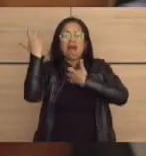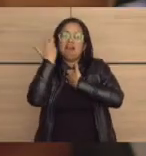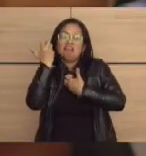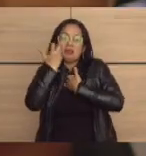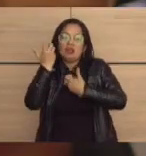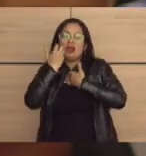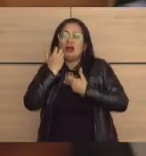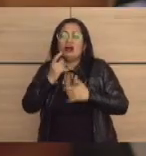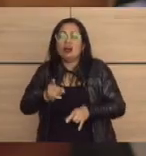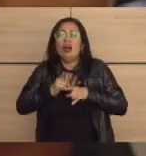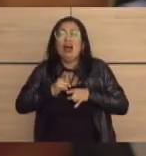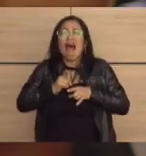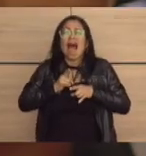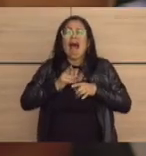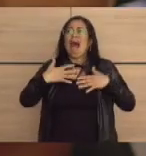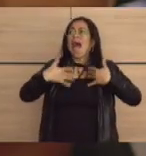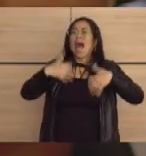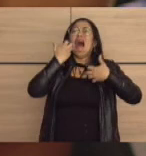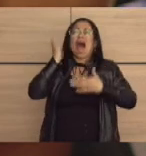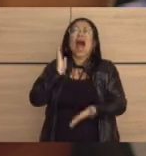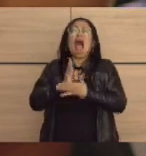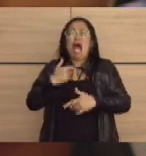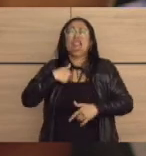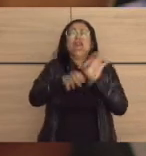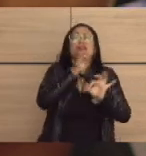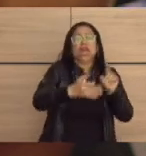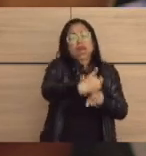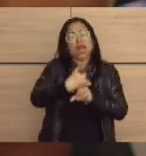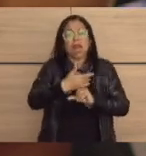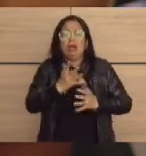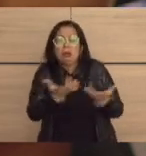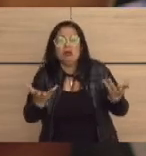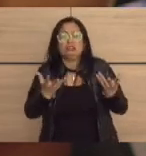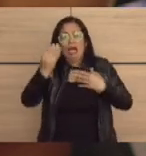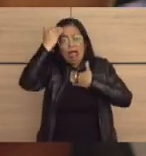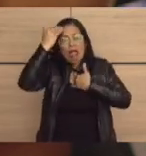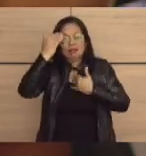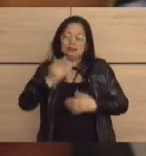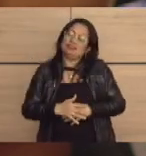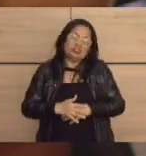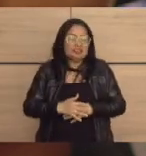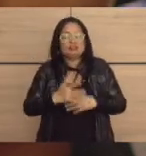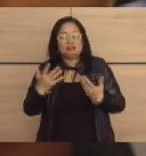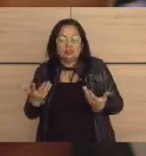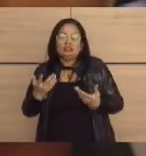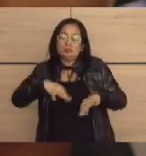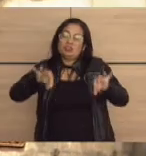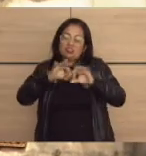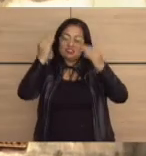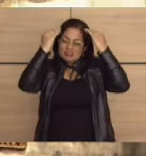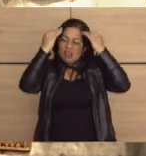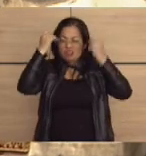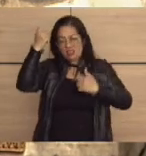que nos enseñen a respetar el equilibrio natural. Sería preferible que fuera un poco de sabiduría humana, ya que nos